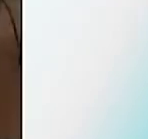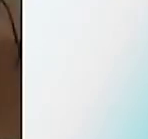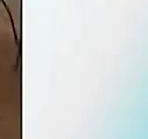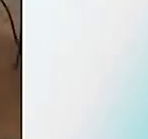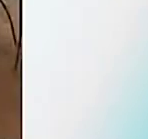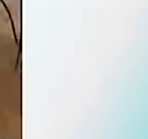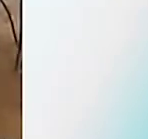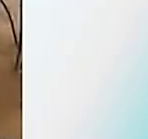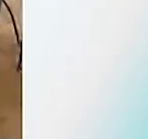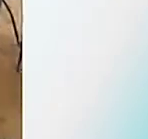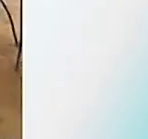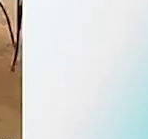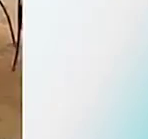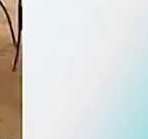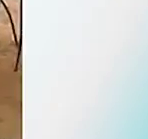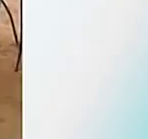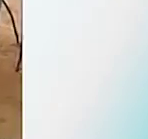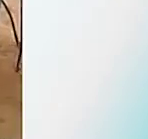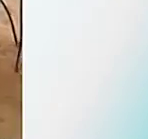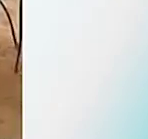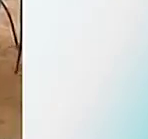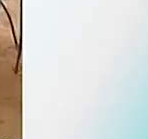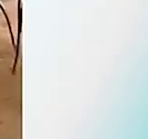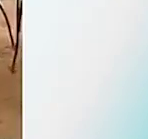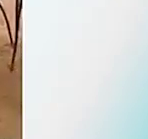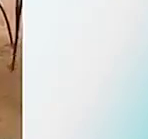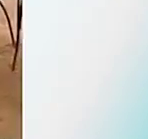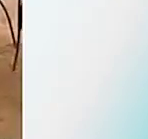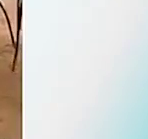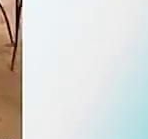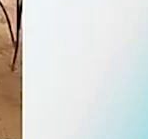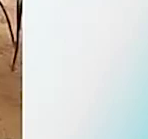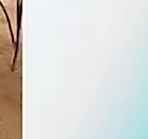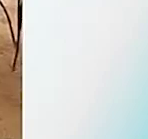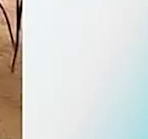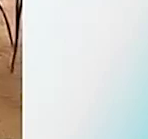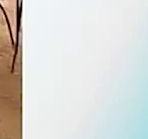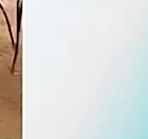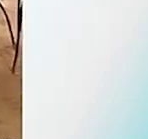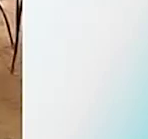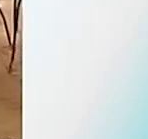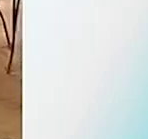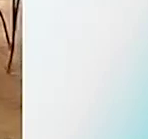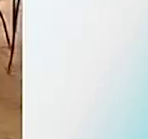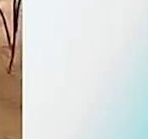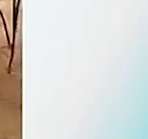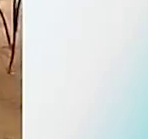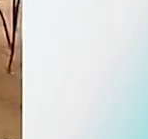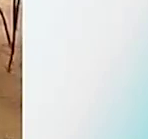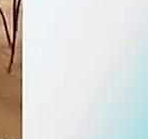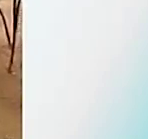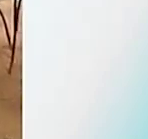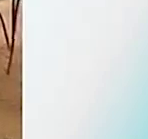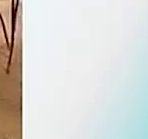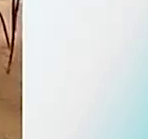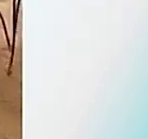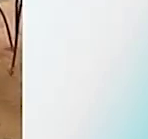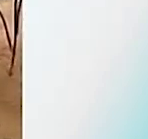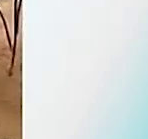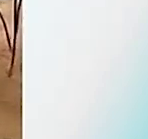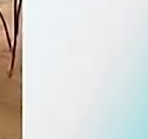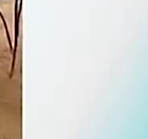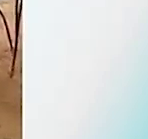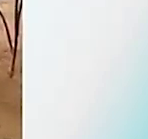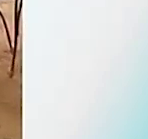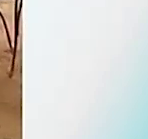Bueno, ya estamos aquí en la casa de la vecina. Vemos que tiene una cafetera eléctrica. ¿Qué tiene la cafetera? Bueno, a la cafetera eléctrica me le faltó